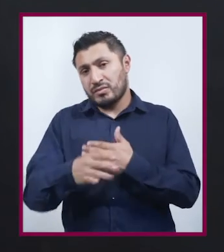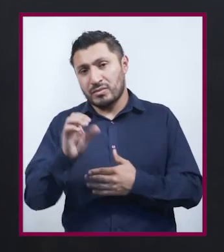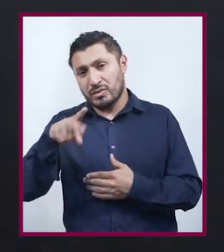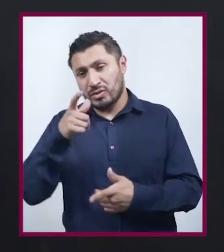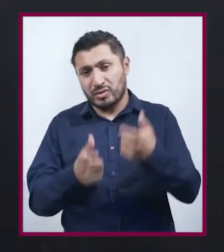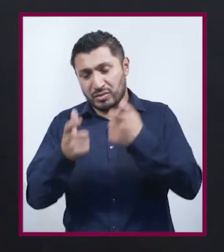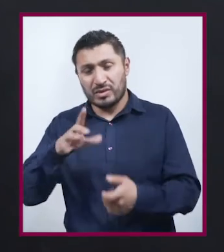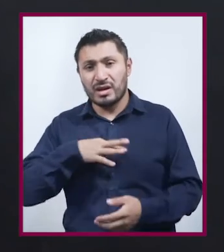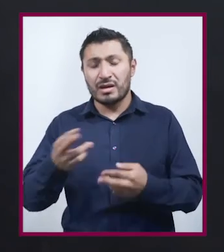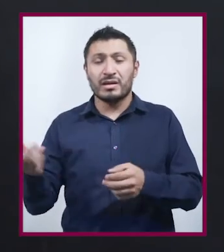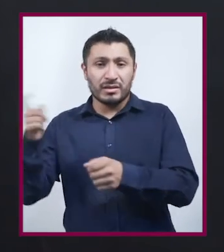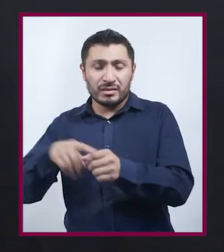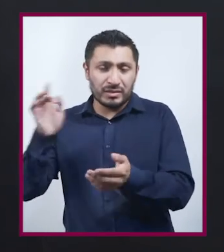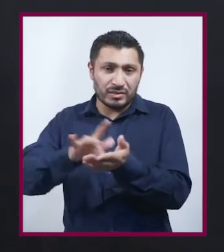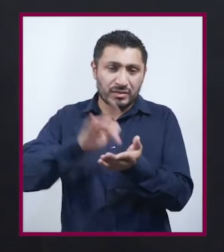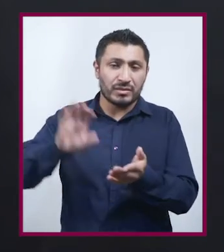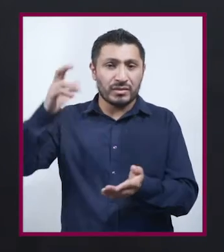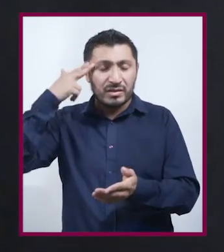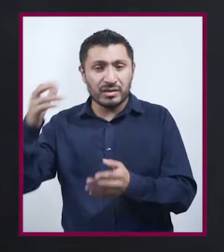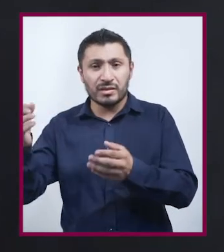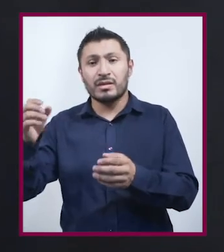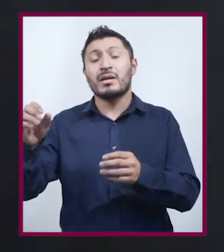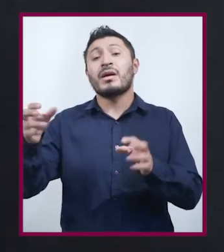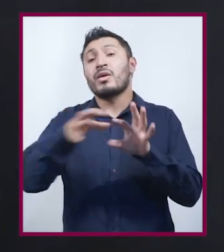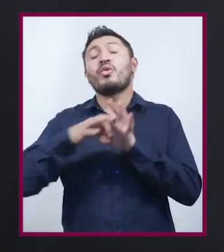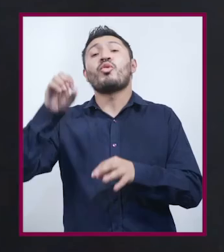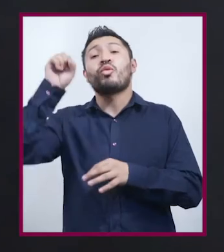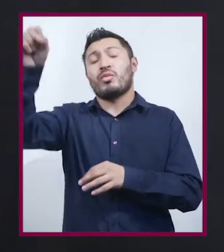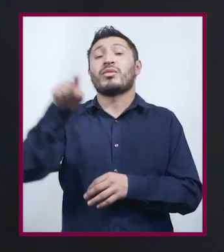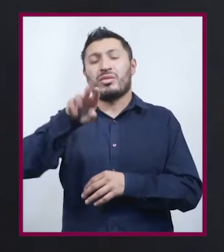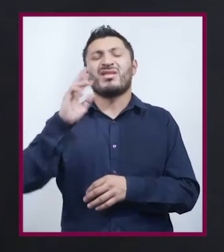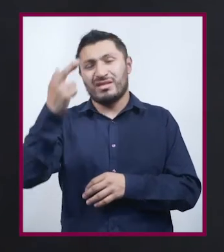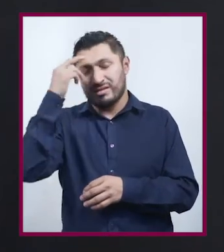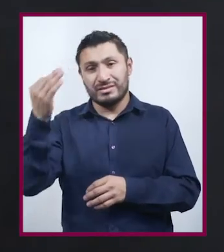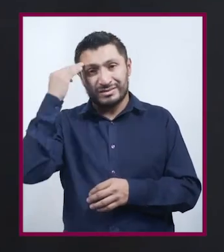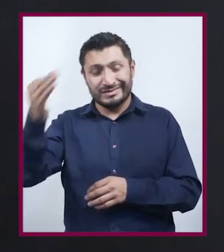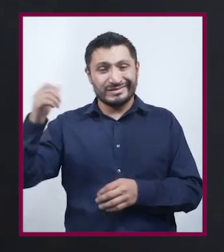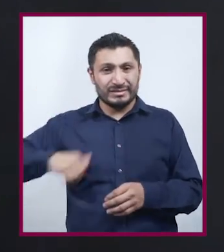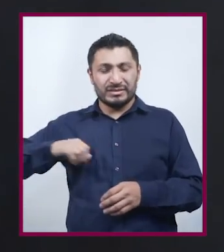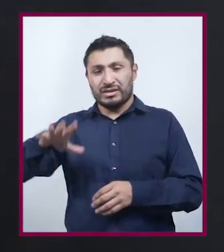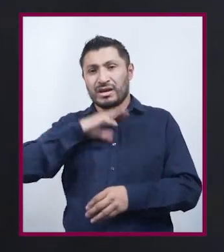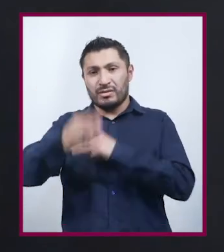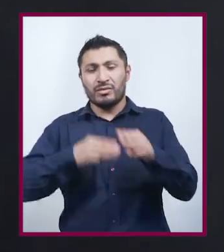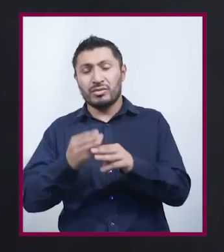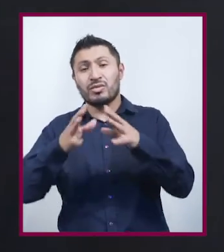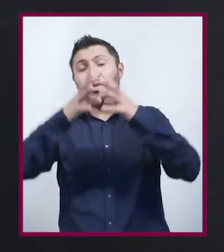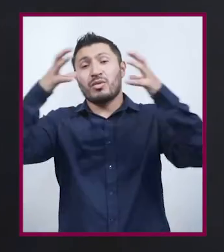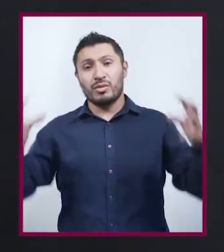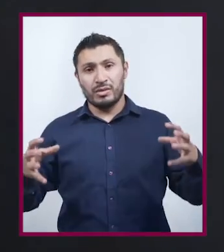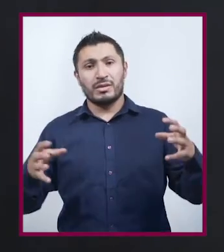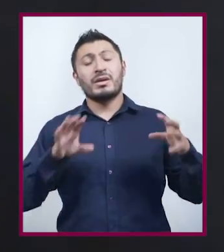comunista fueron respaldados por China y la Unión Soviética. Como recordarás, en ese entonces el mundo estaba dividido en dos, el